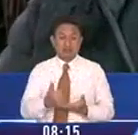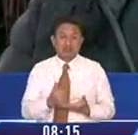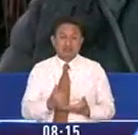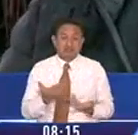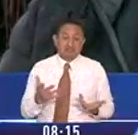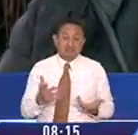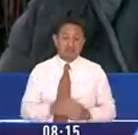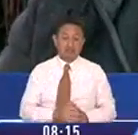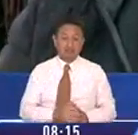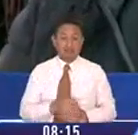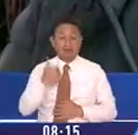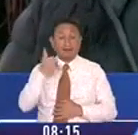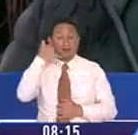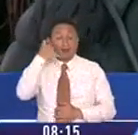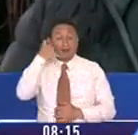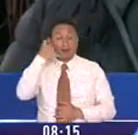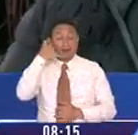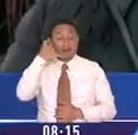es como de...